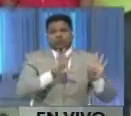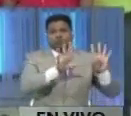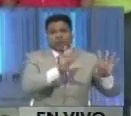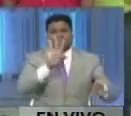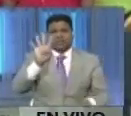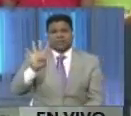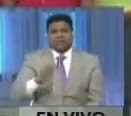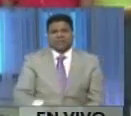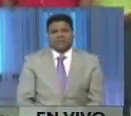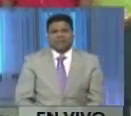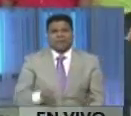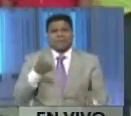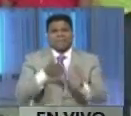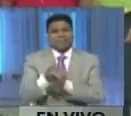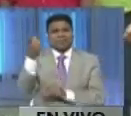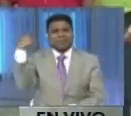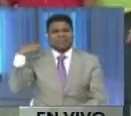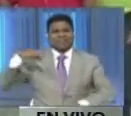Pasamos por allá,